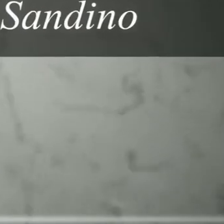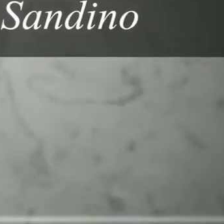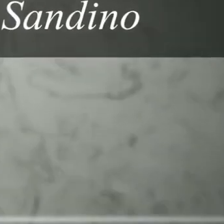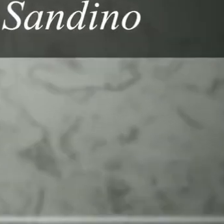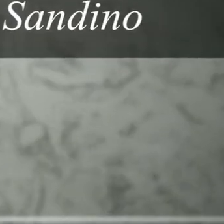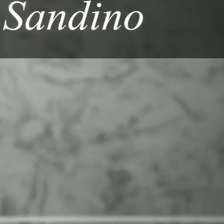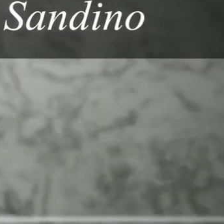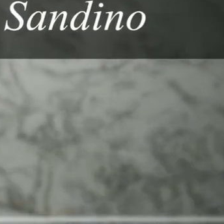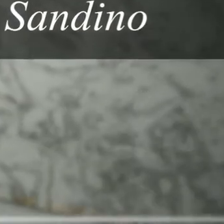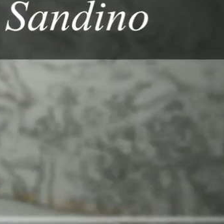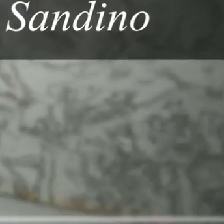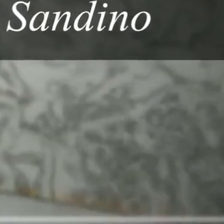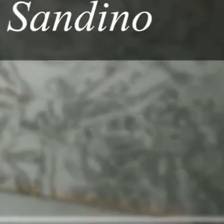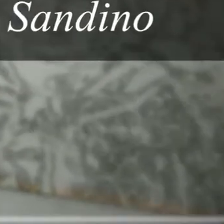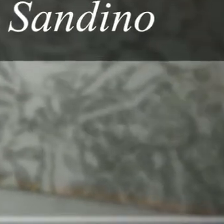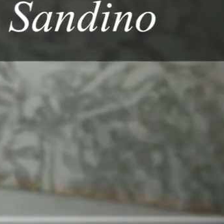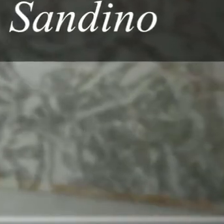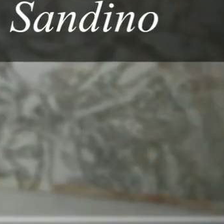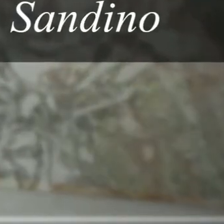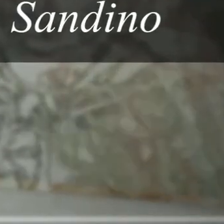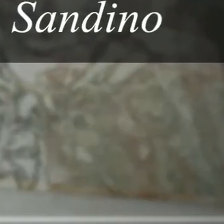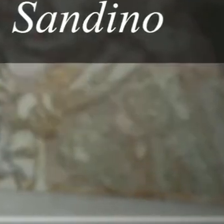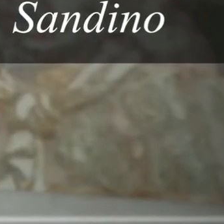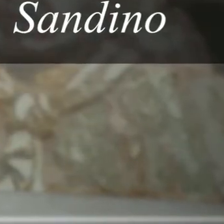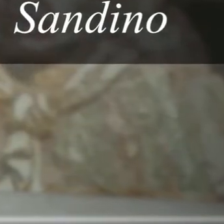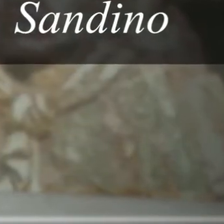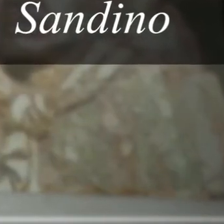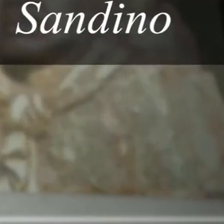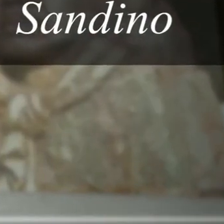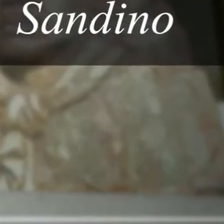Cada palmo de mi